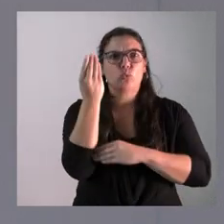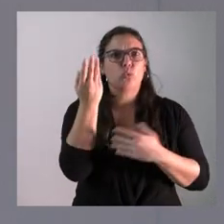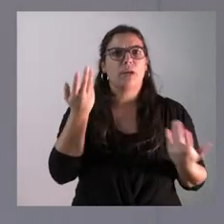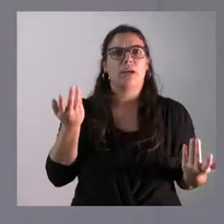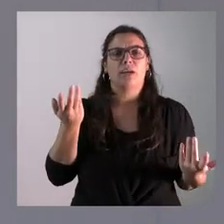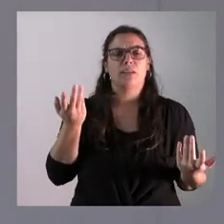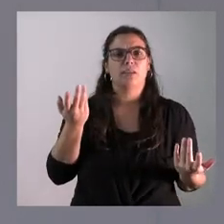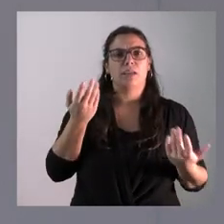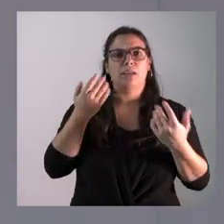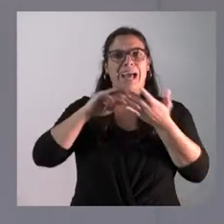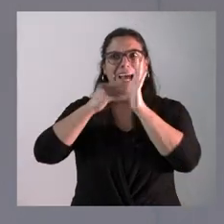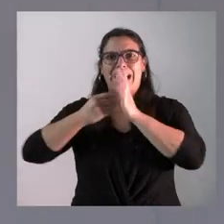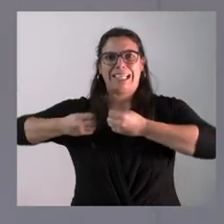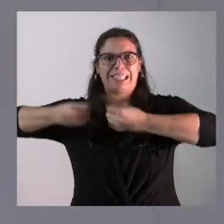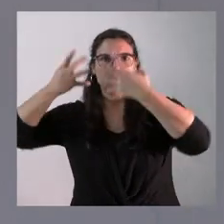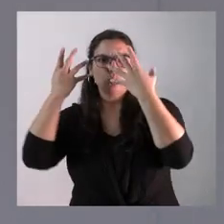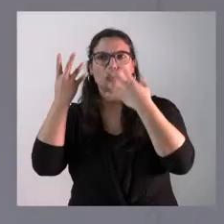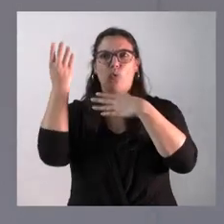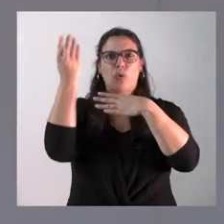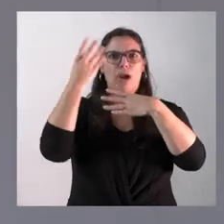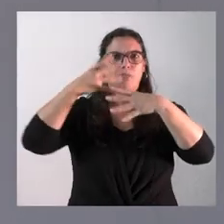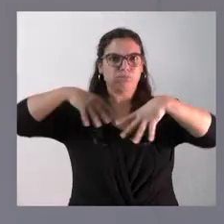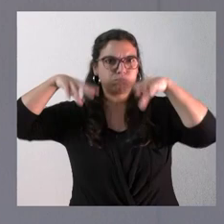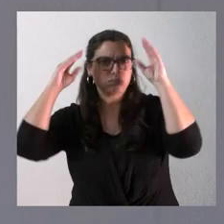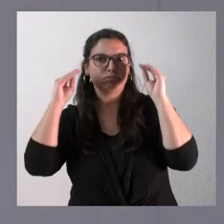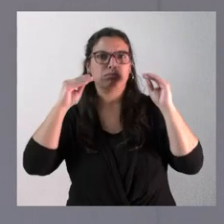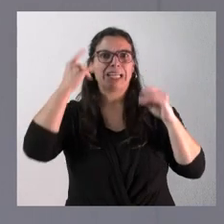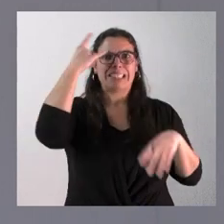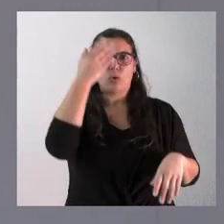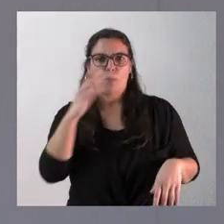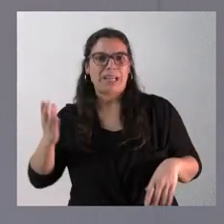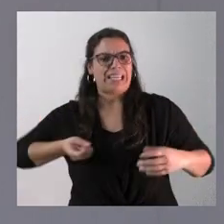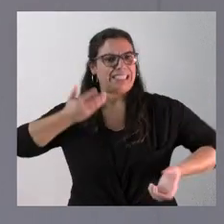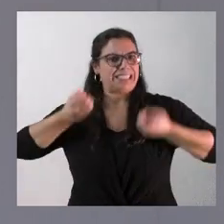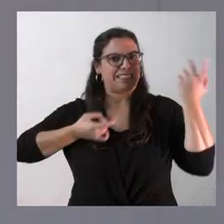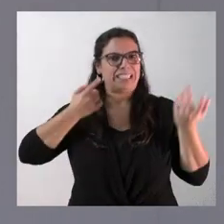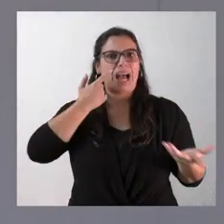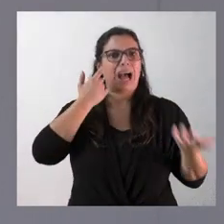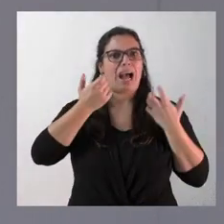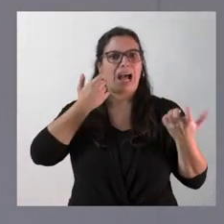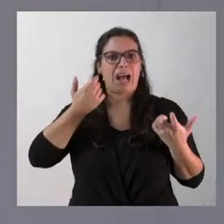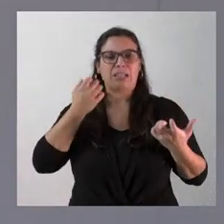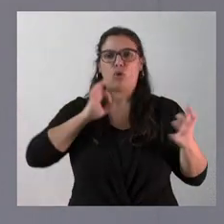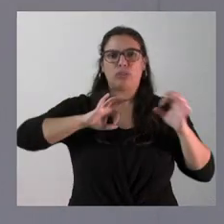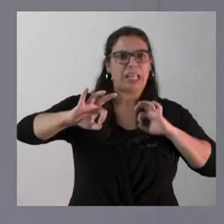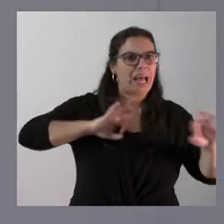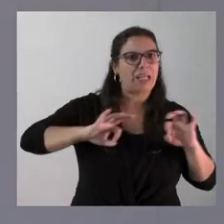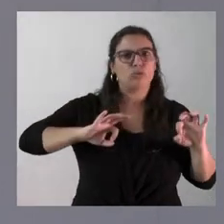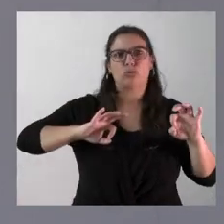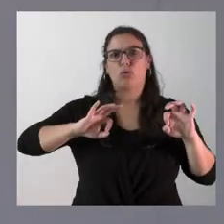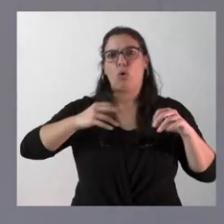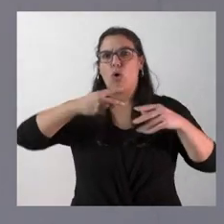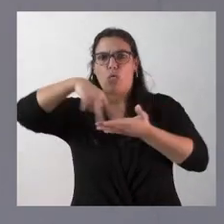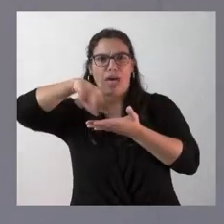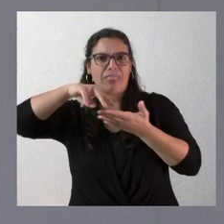la arquitectura o la tauromaquia elementos de expresión de ese desarrollo cultural junto con las artes escénicas como pueda ser el teatro o la